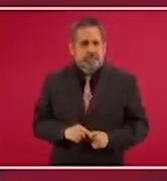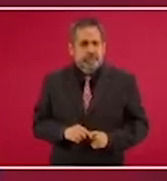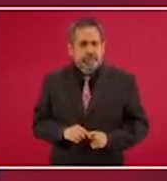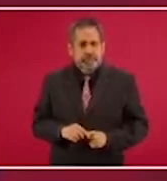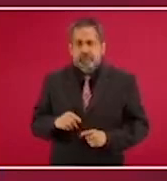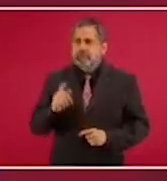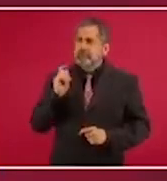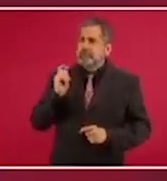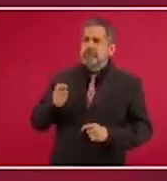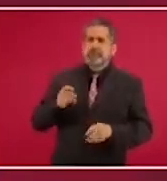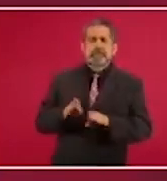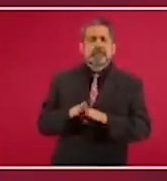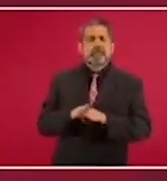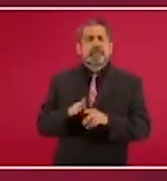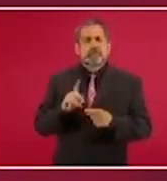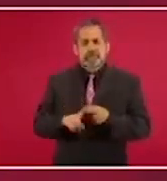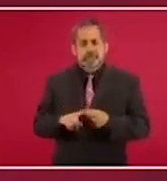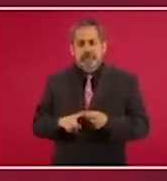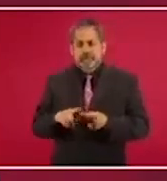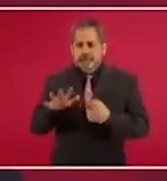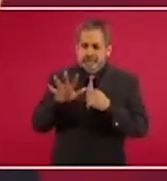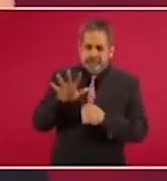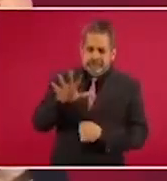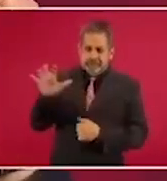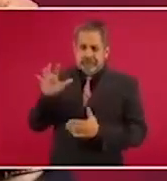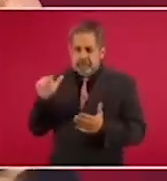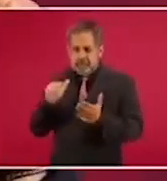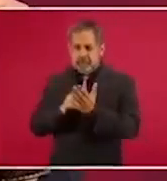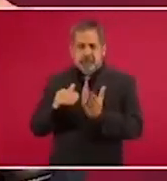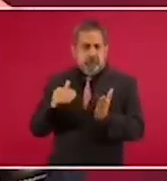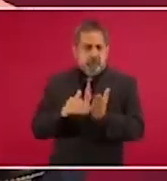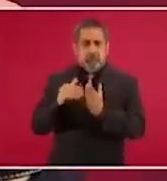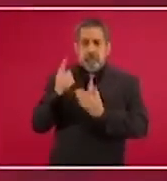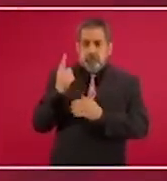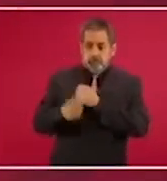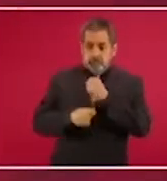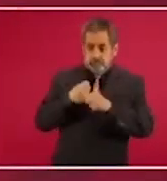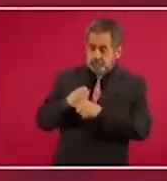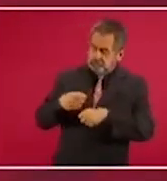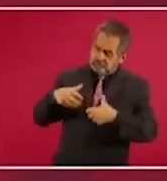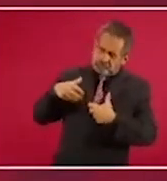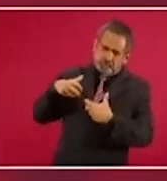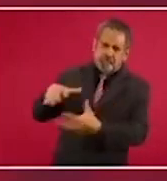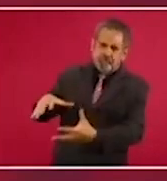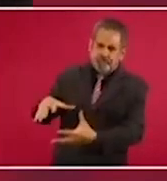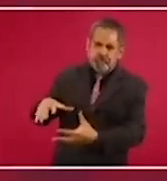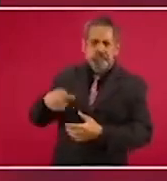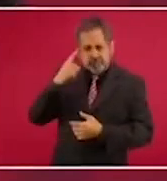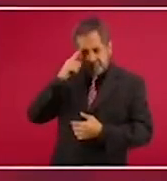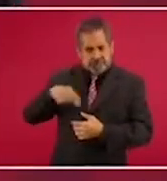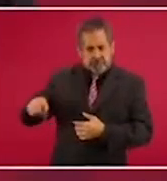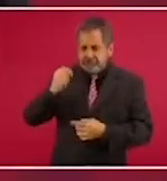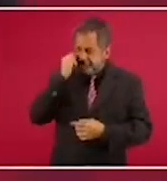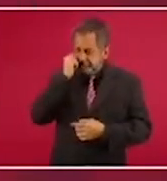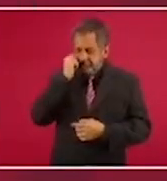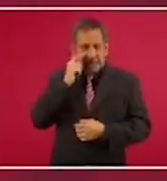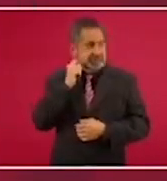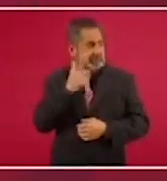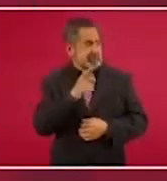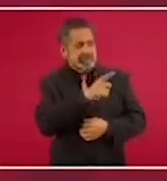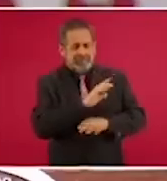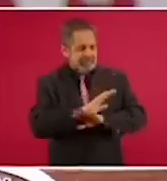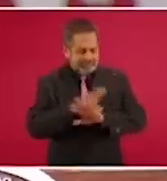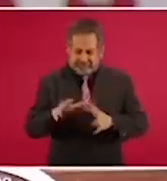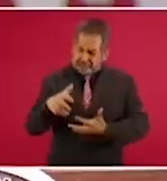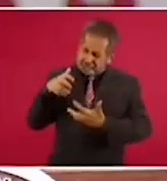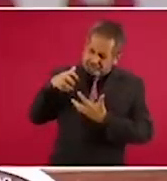Estamos hablando de más de 500 mil millones este año. Eso, pase lo que pase,